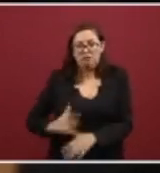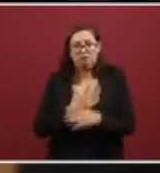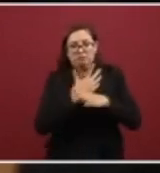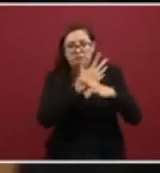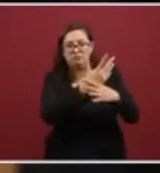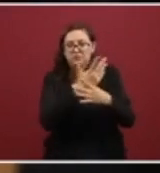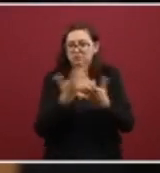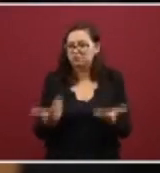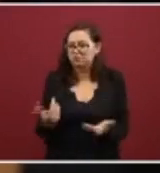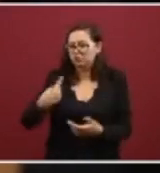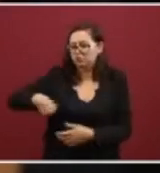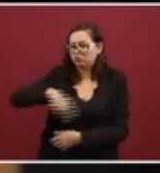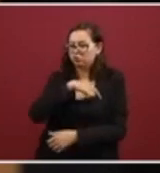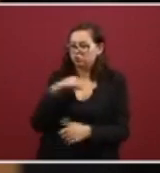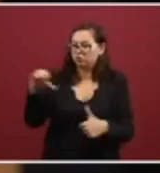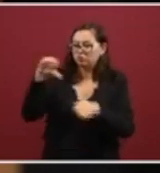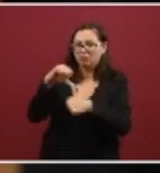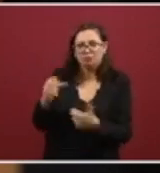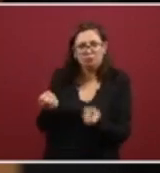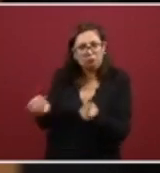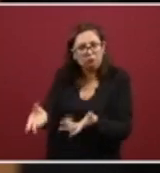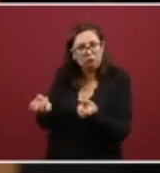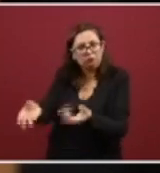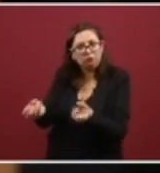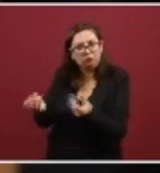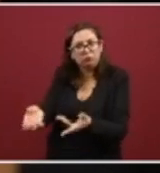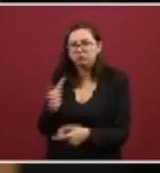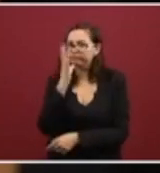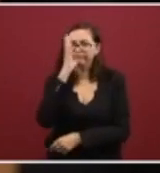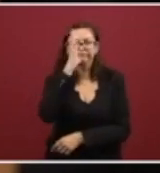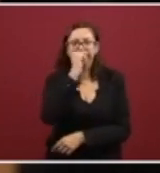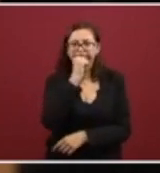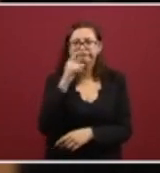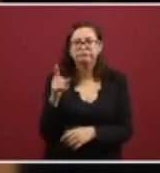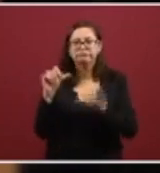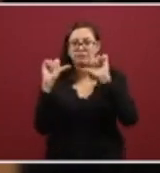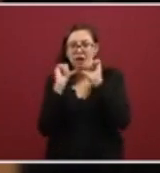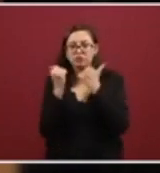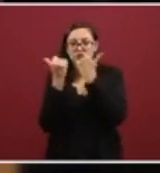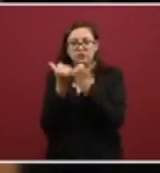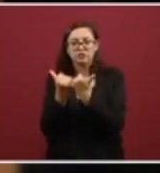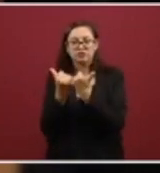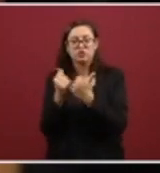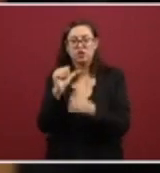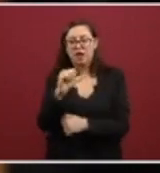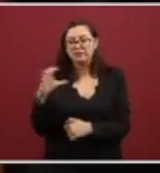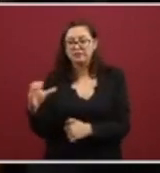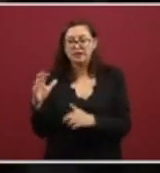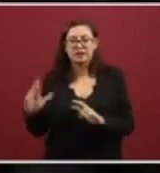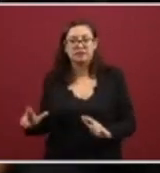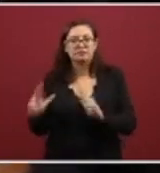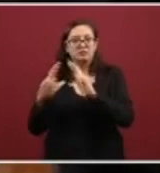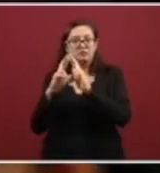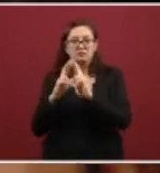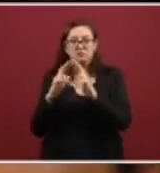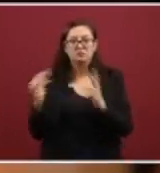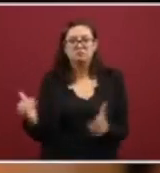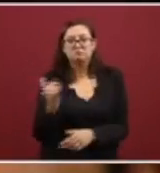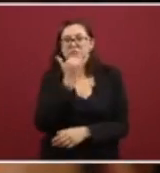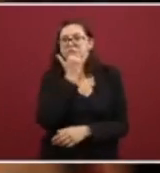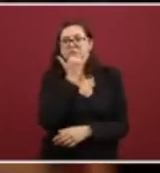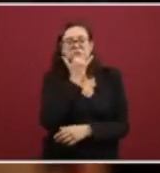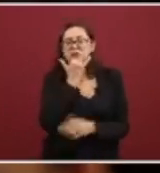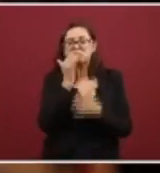mantener a los centroamericanos, las asociaciones civiles y religiosas dicen que no tienen dinero porque les tocó parte